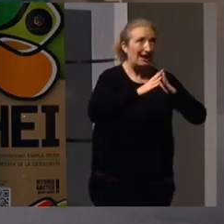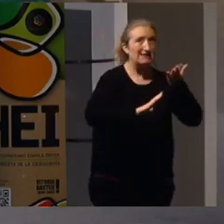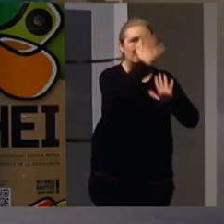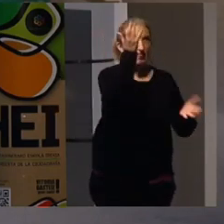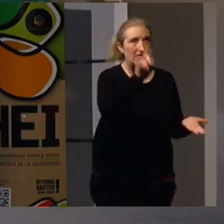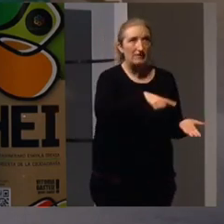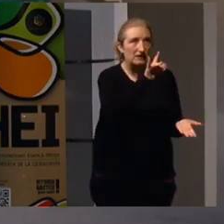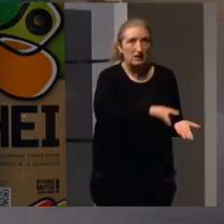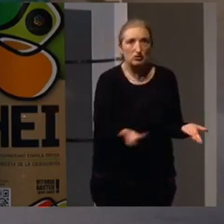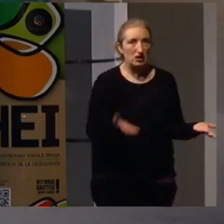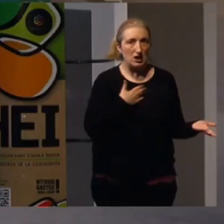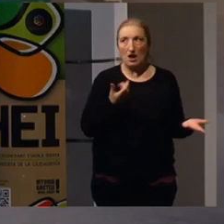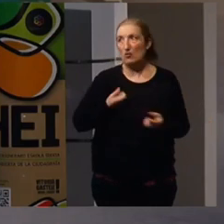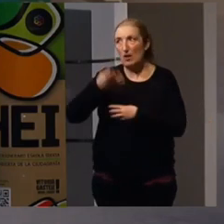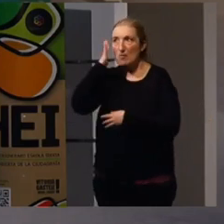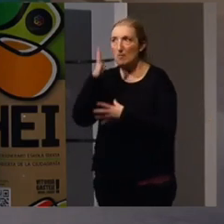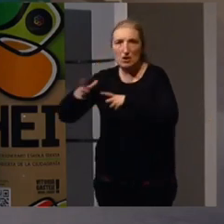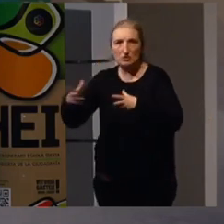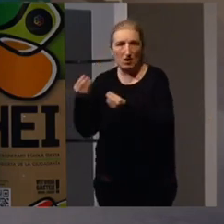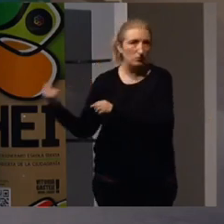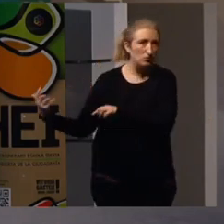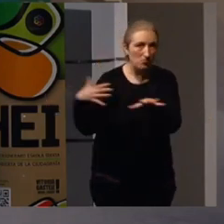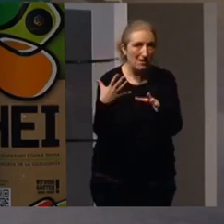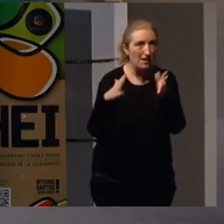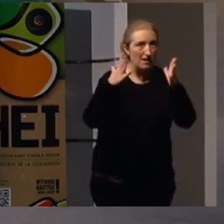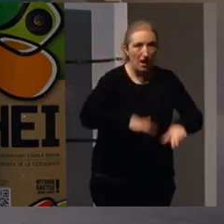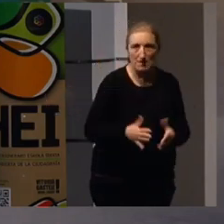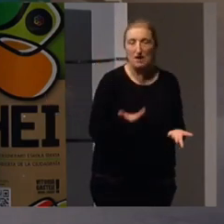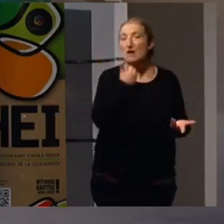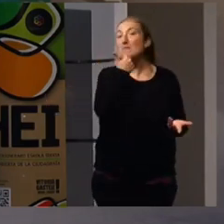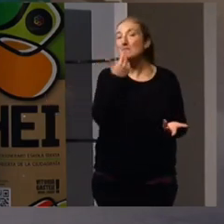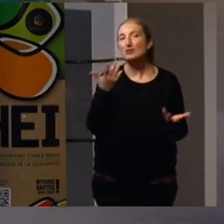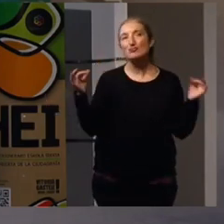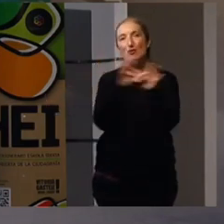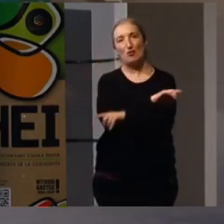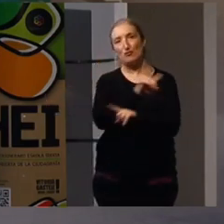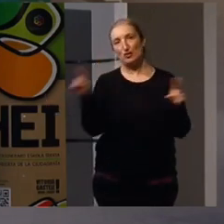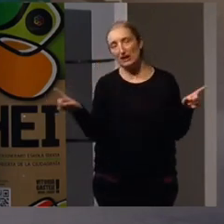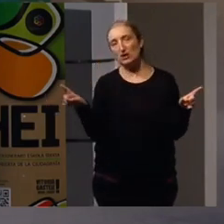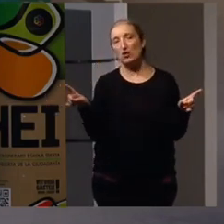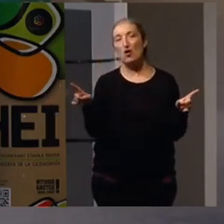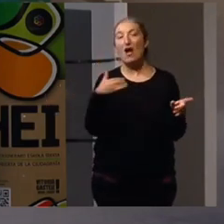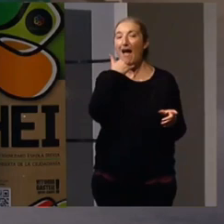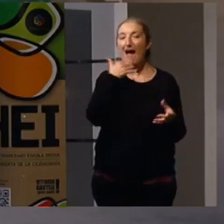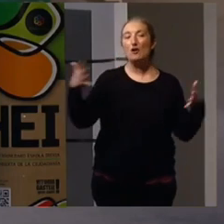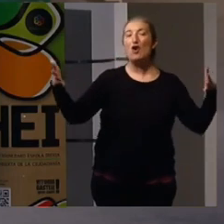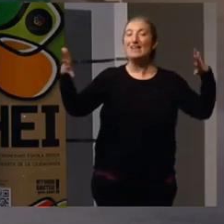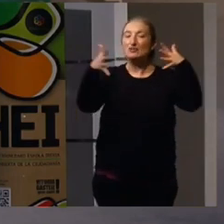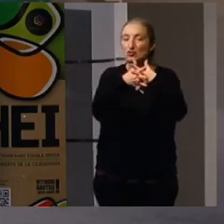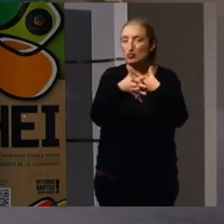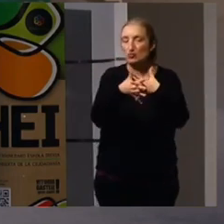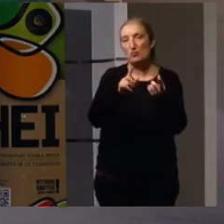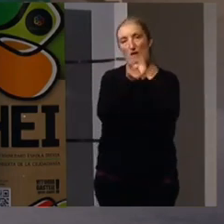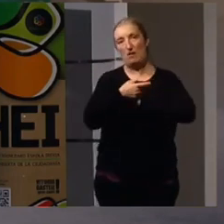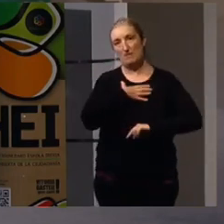se pueda incendiar sí o sí por muchos bomberos que te ofrezcan después, ¿no? Entonces hay una parte de no podemos confundir aquello que puede cambiar estructuralmente